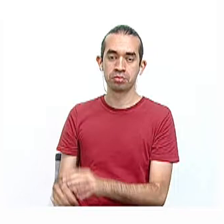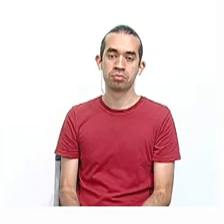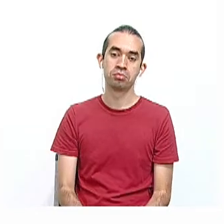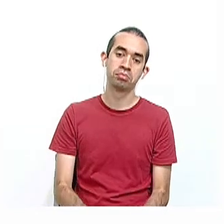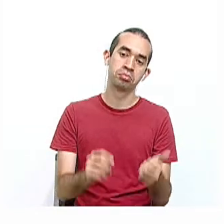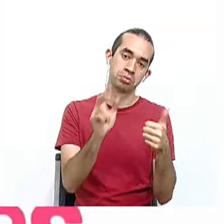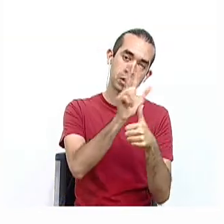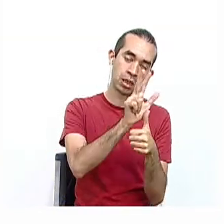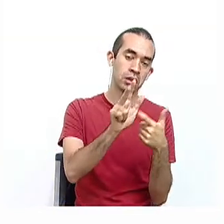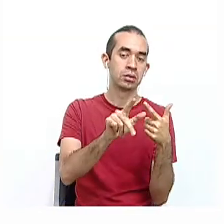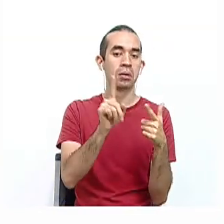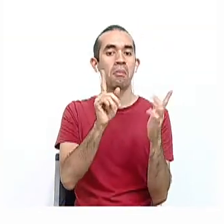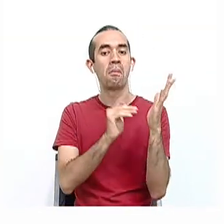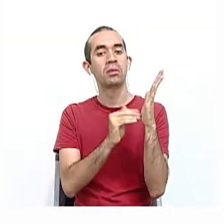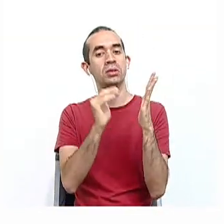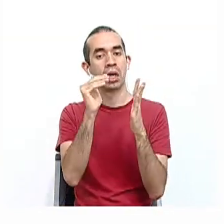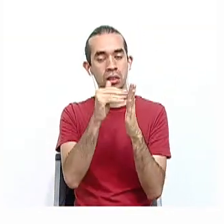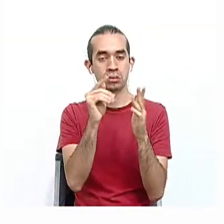600.